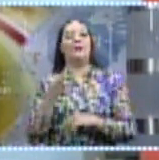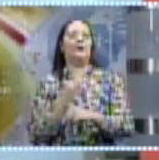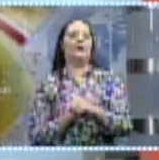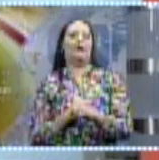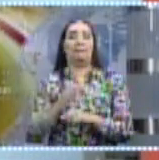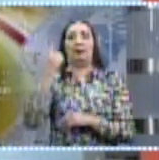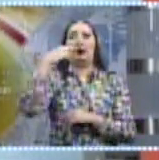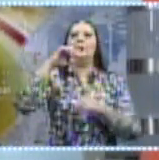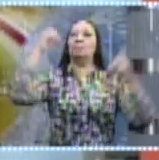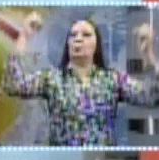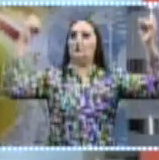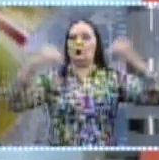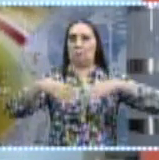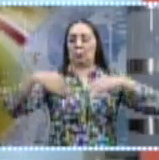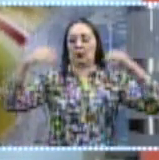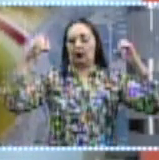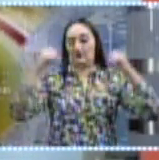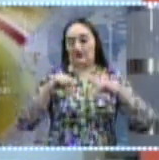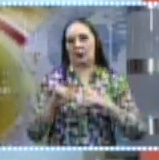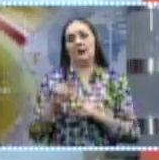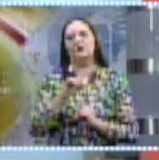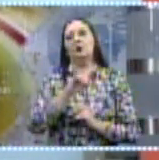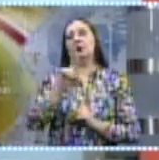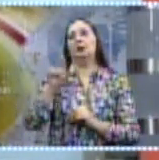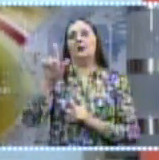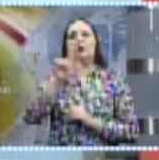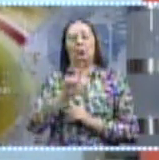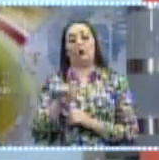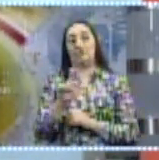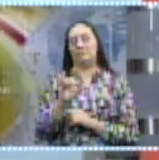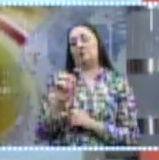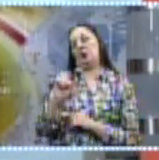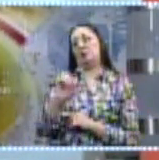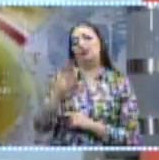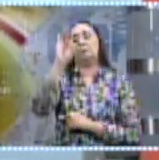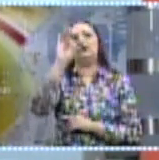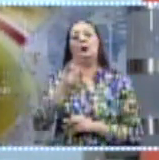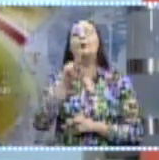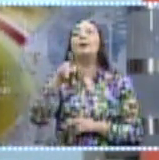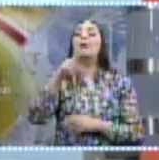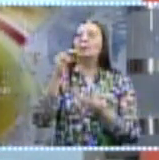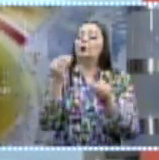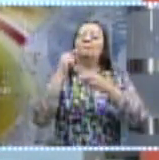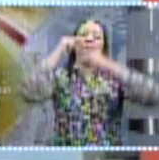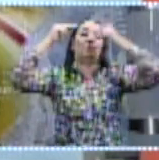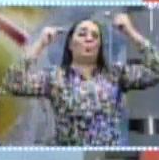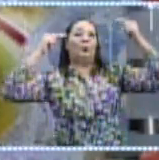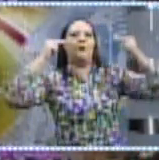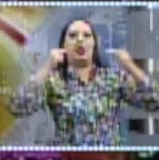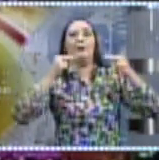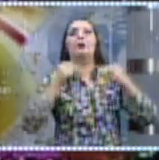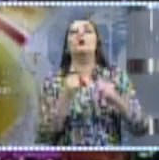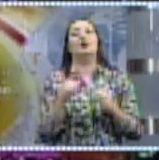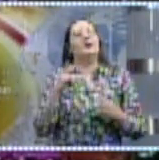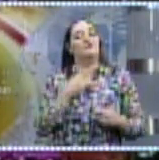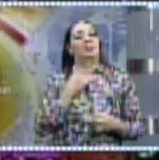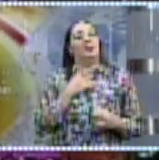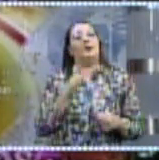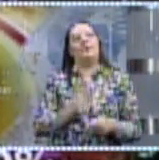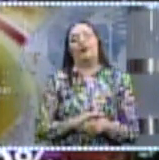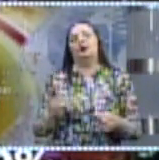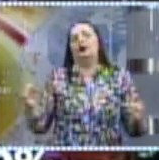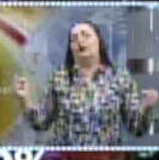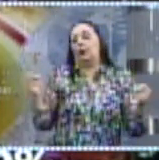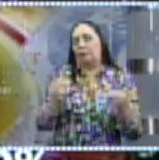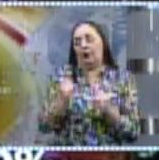20% solamente de forma aislada el lunes pero con el cielo nublado y ya el ambiente más frío más salado las temperaturas a esta